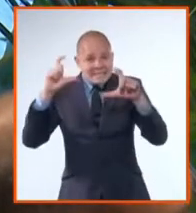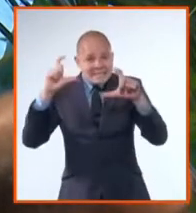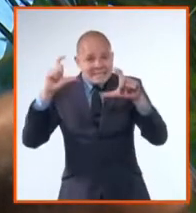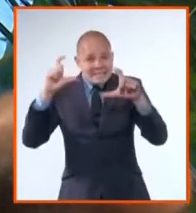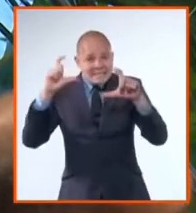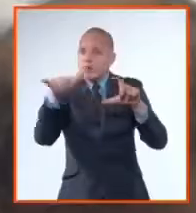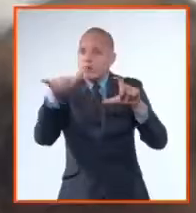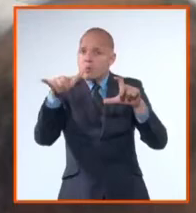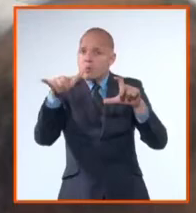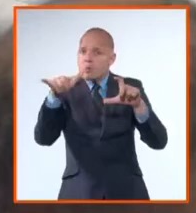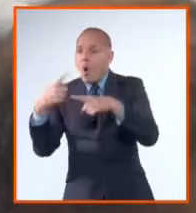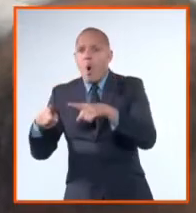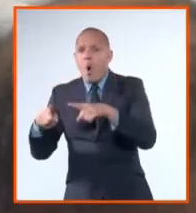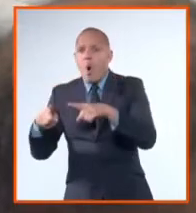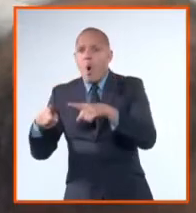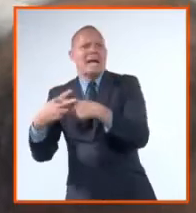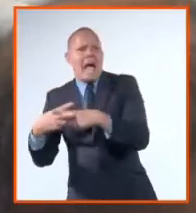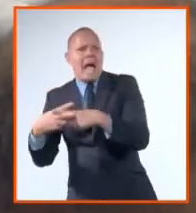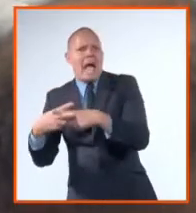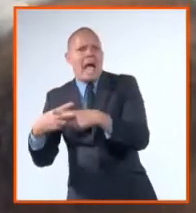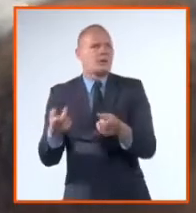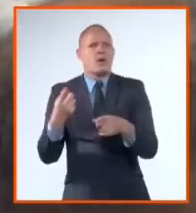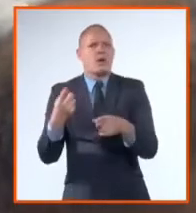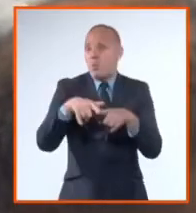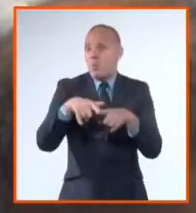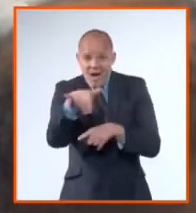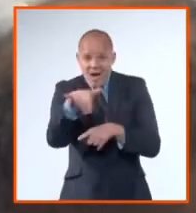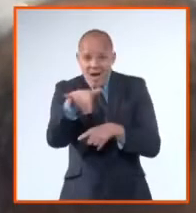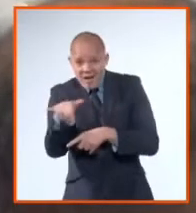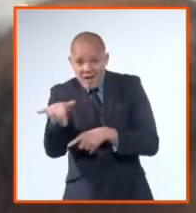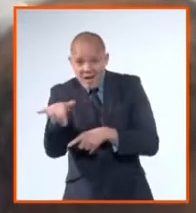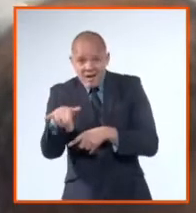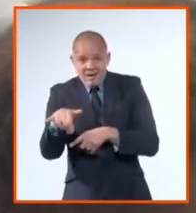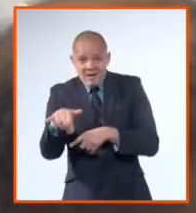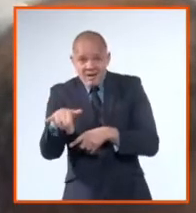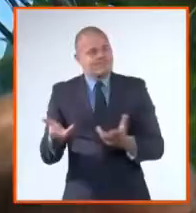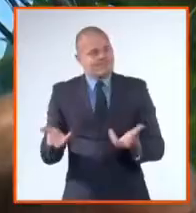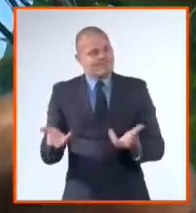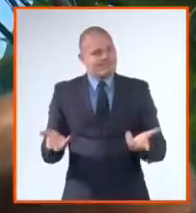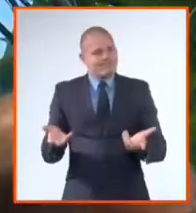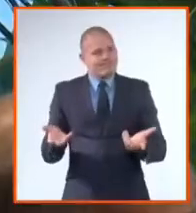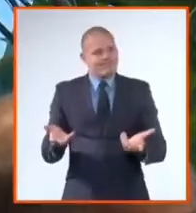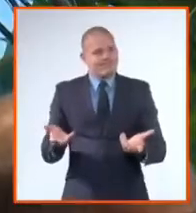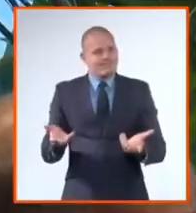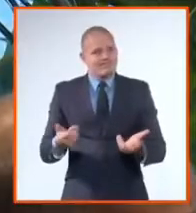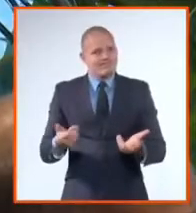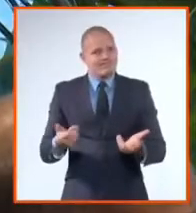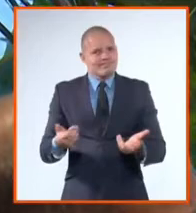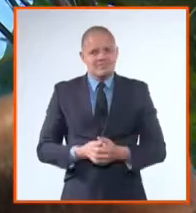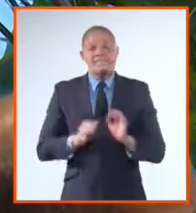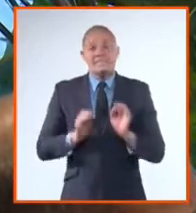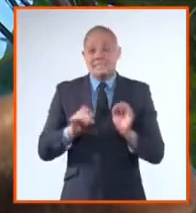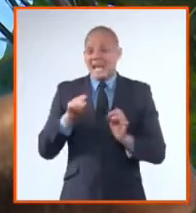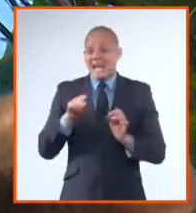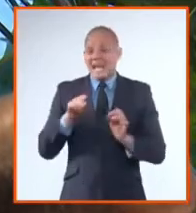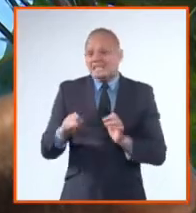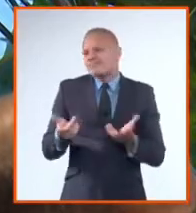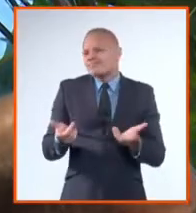Esa gente es imprescindible a la hora de ejecutar algo. Ese problema